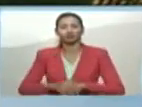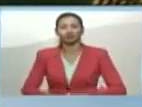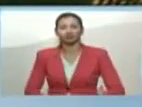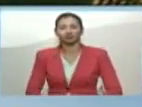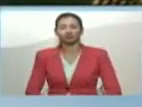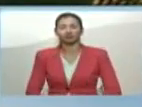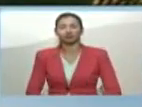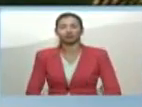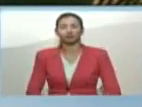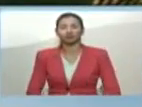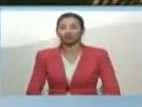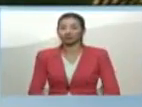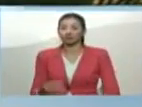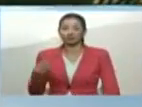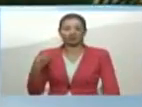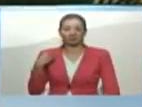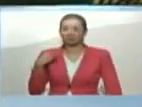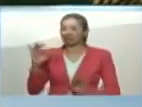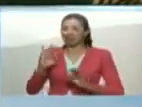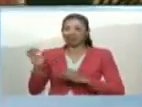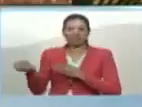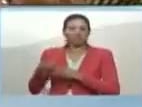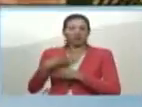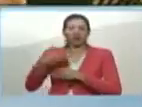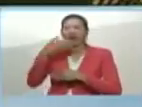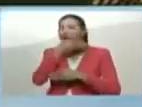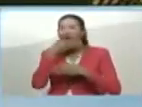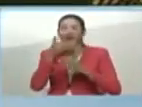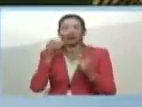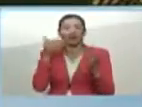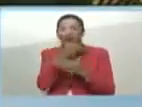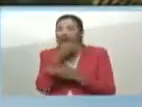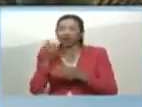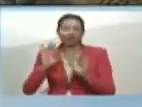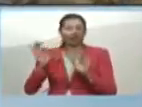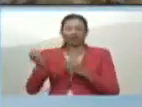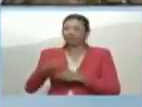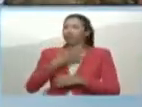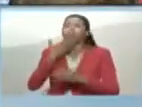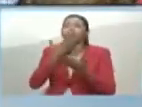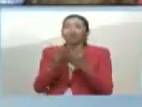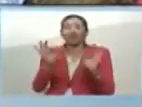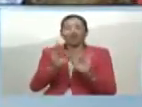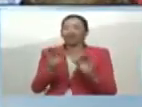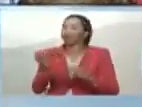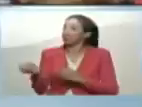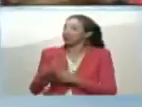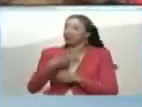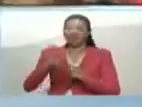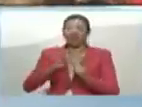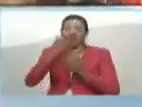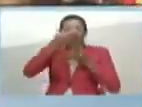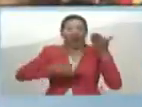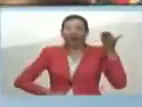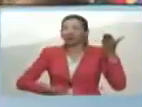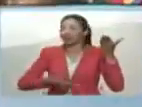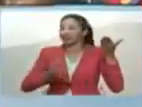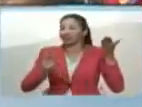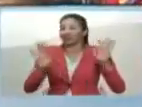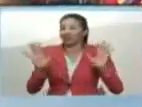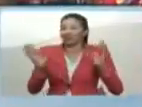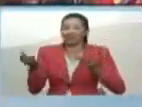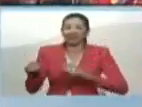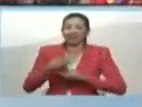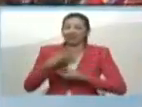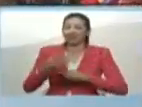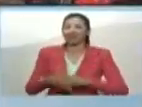Vayan haciéndolo. A mí no me ha llegado ninguna carta de ustedes. No, no me pidas nada, que a mí no me ha llegado tu carta. Ah, mire,